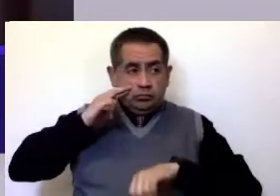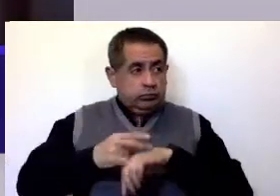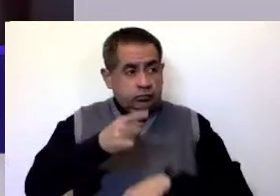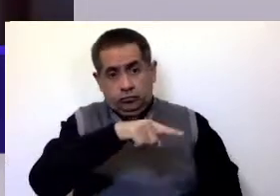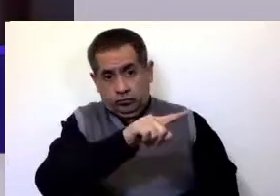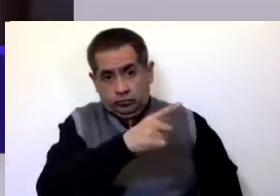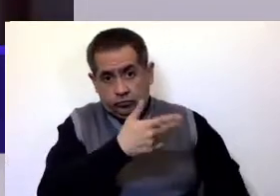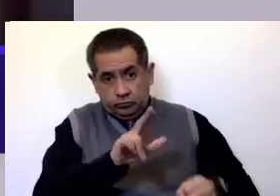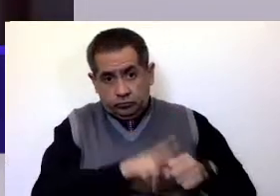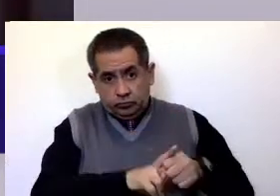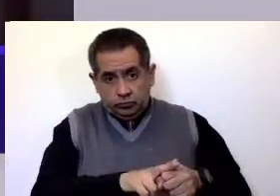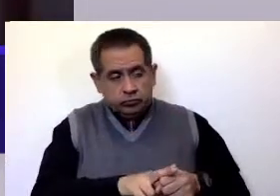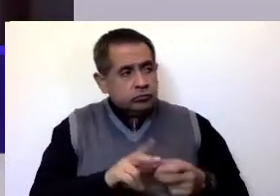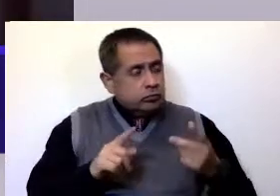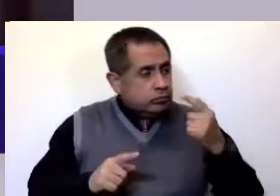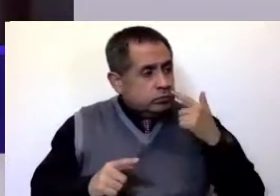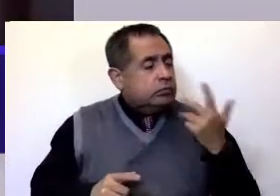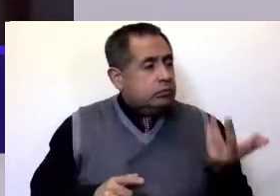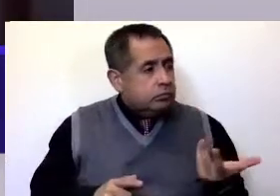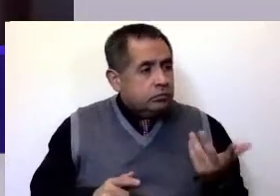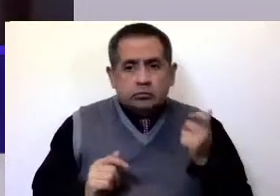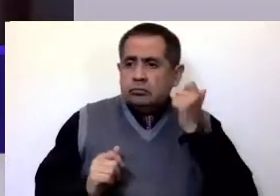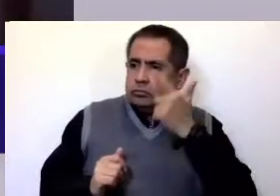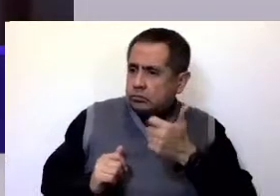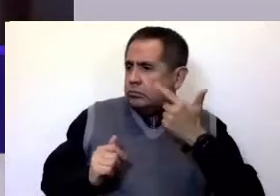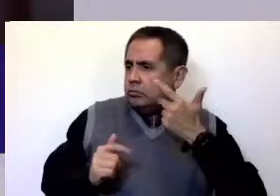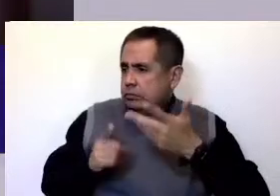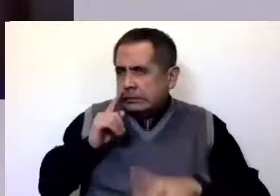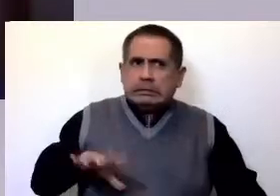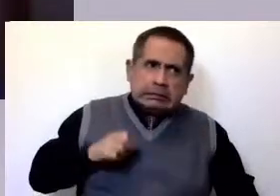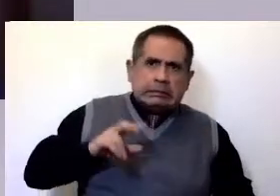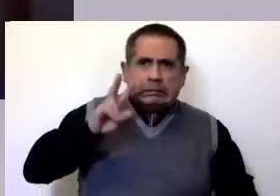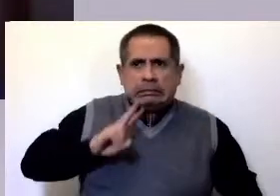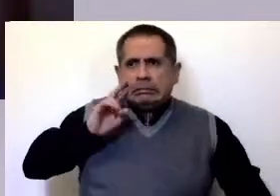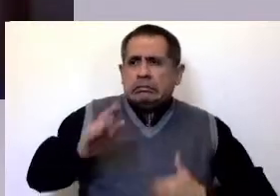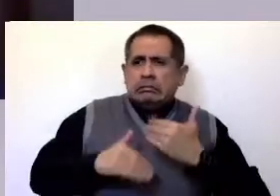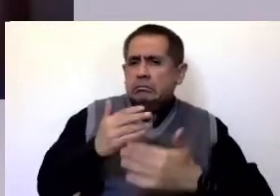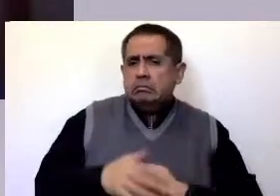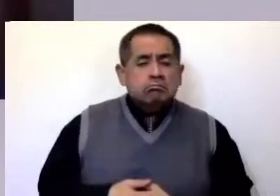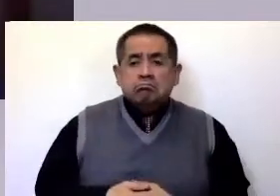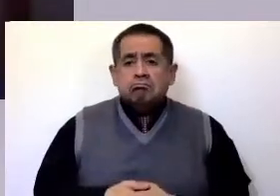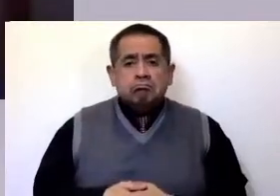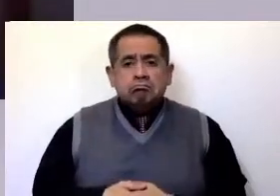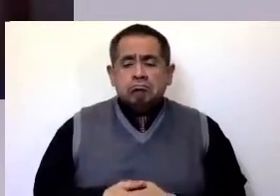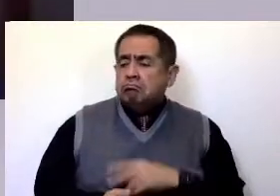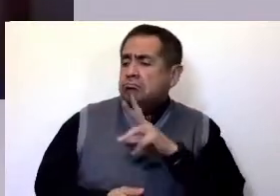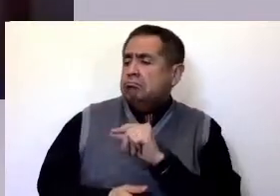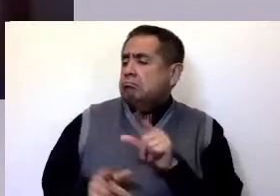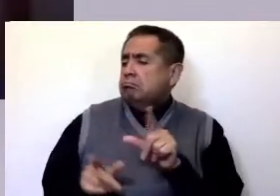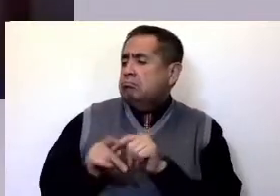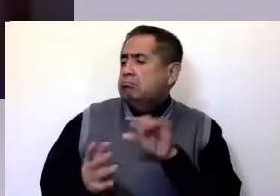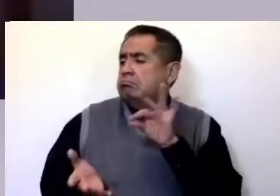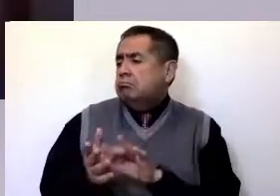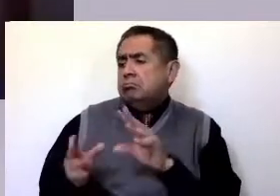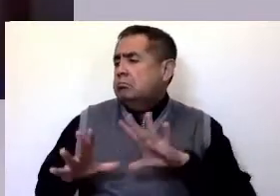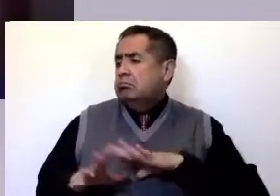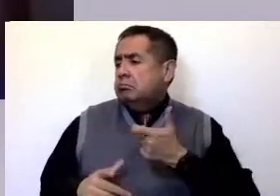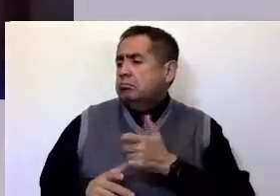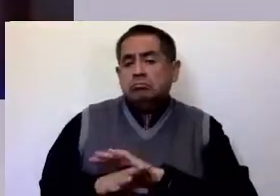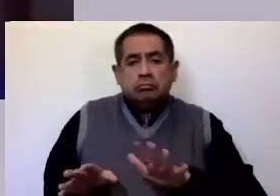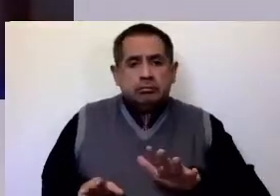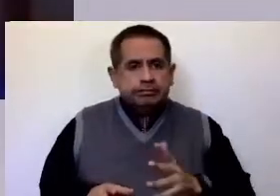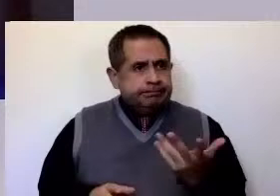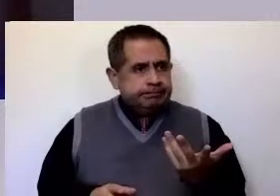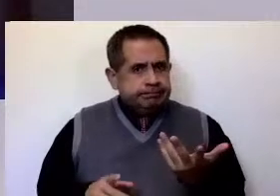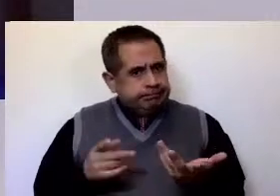demostraron haber realizado todos los esfuerzos posibles para utilizar los recursos que están a su disposición para